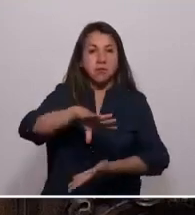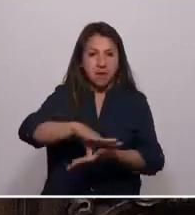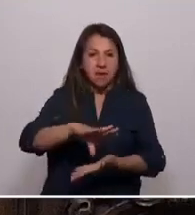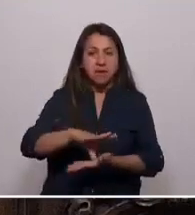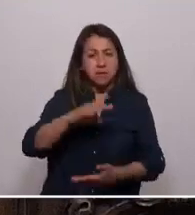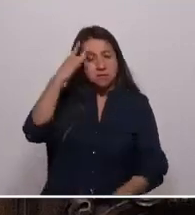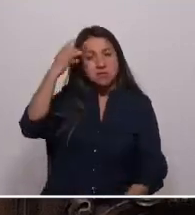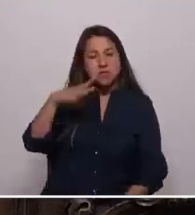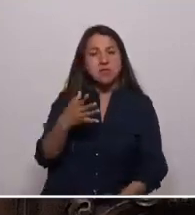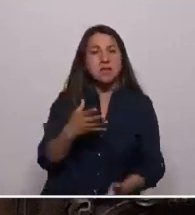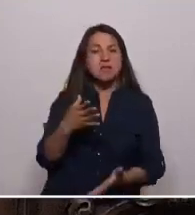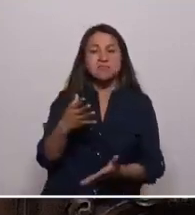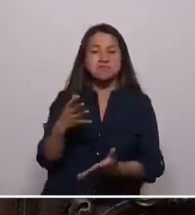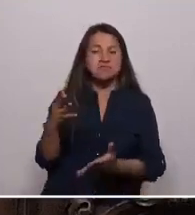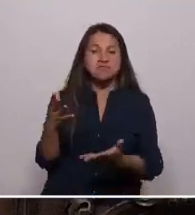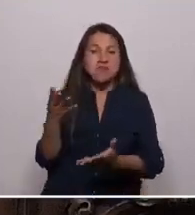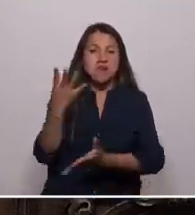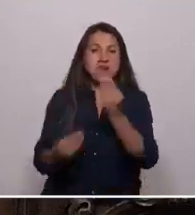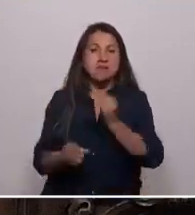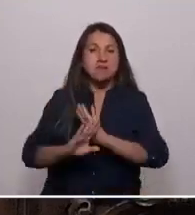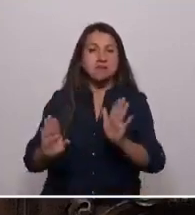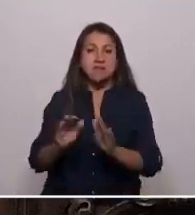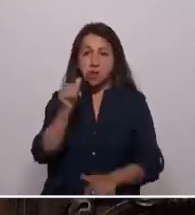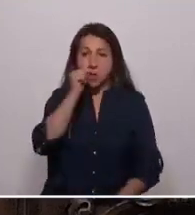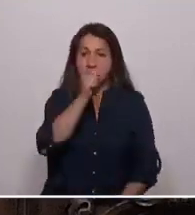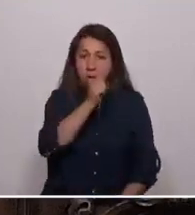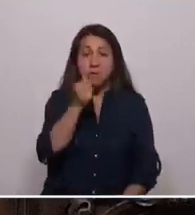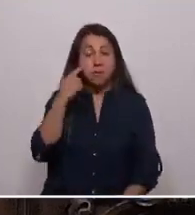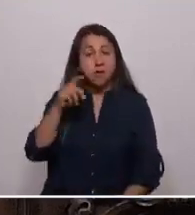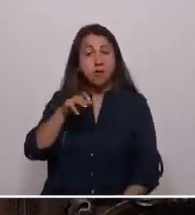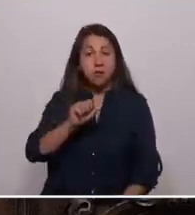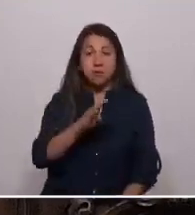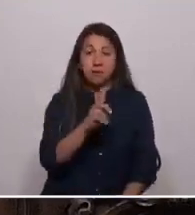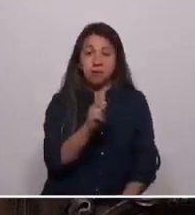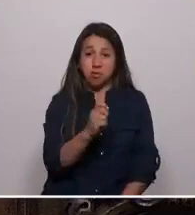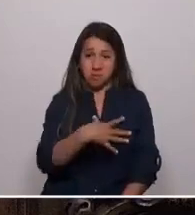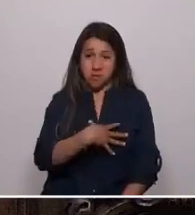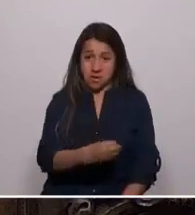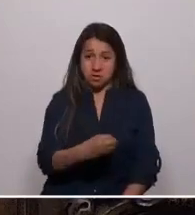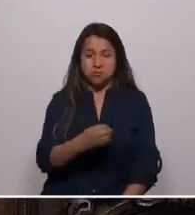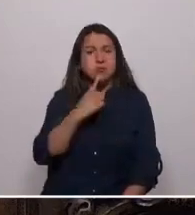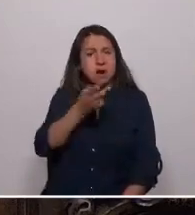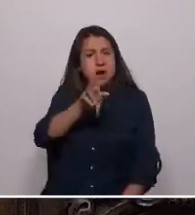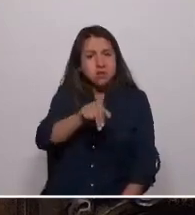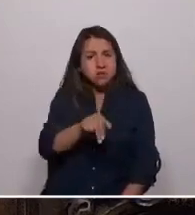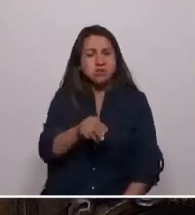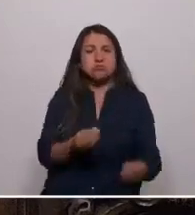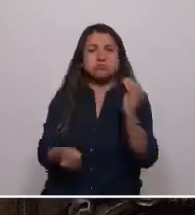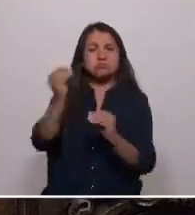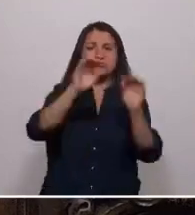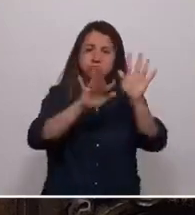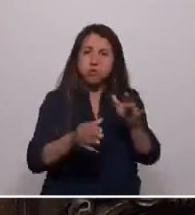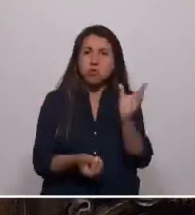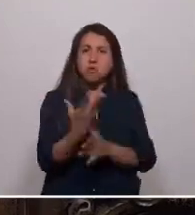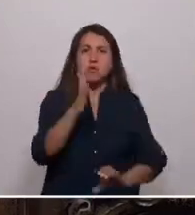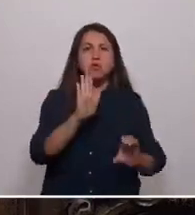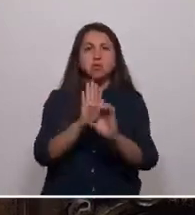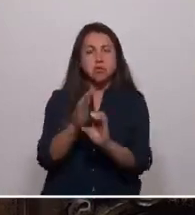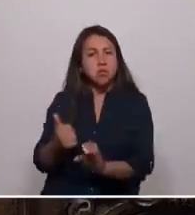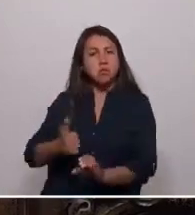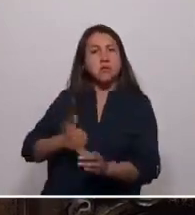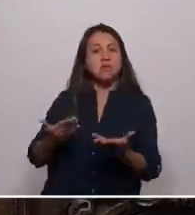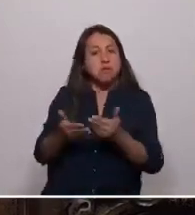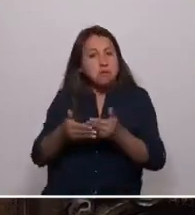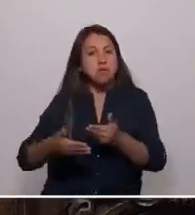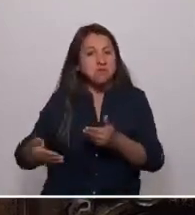que eliminar las drogas puede sonar utópico, pero Pablo tiene toda la razón. Estamos aquí para elaborar una nueva Constitución y llevar adelante un proceso